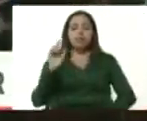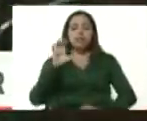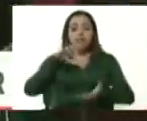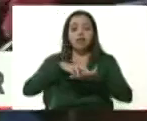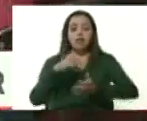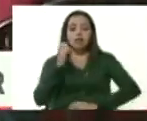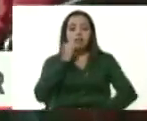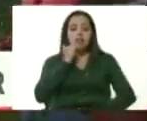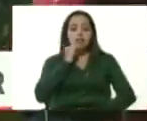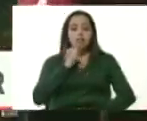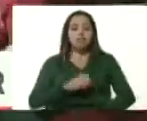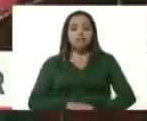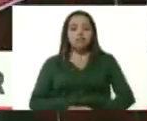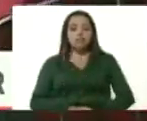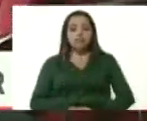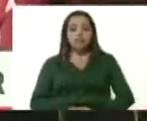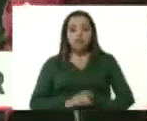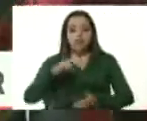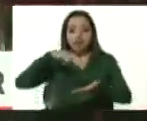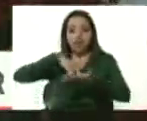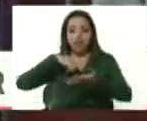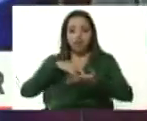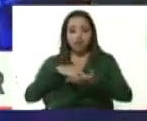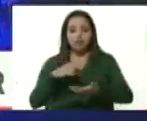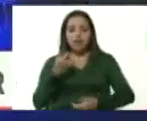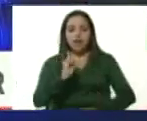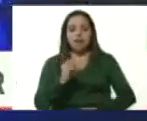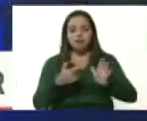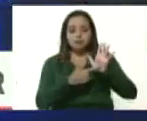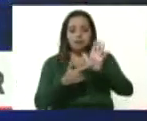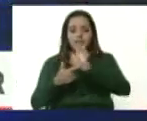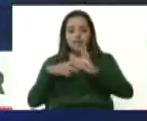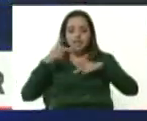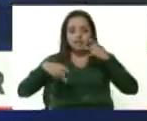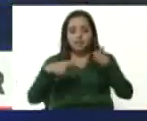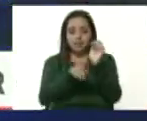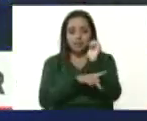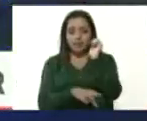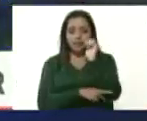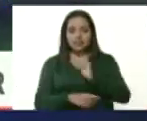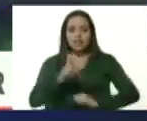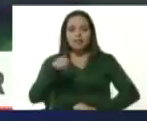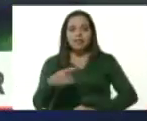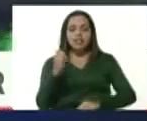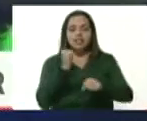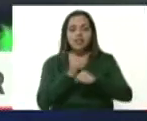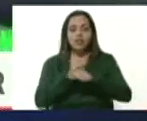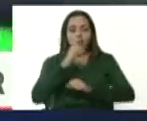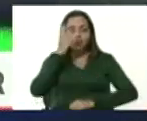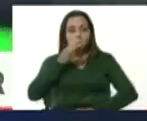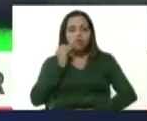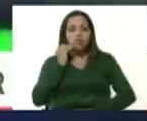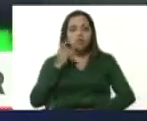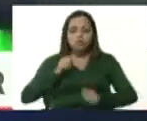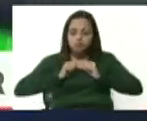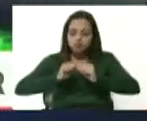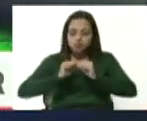a quienes están presentes en este parque temático. También a través de Chamba Juvenil se impulsará el